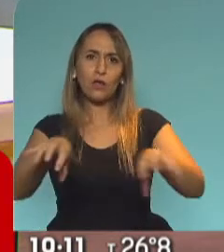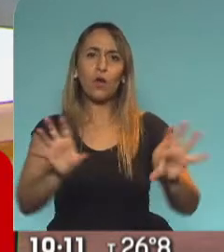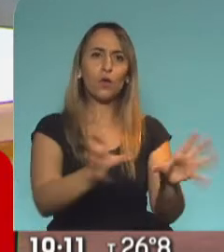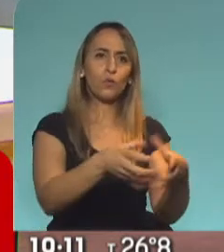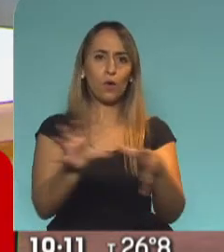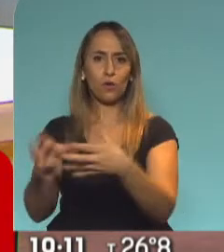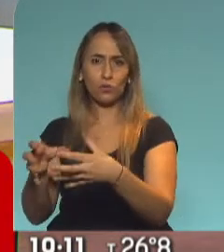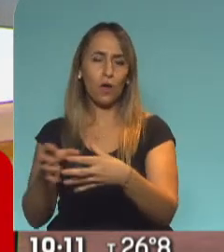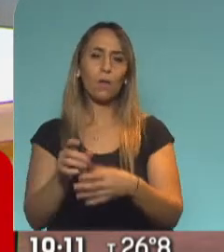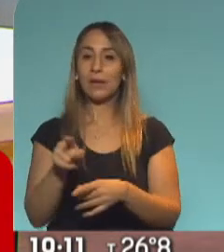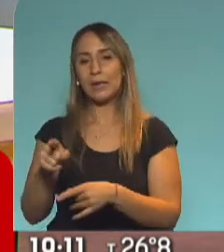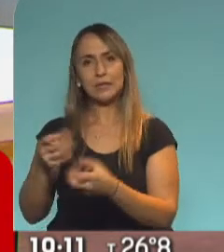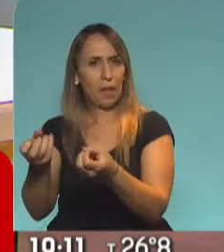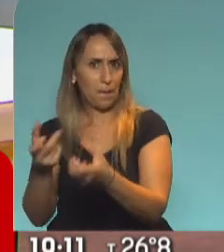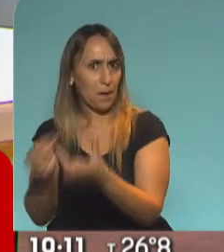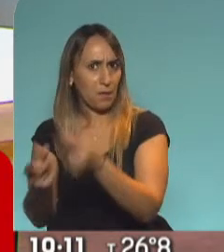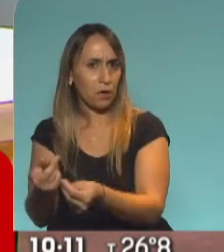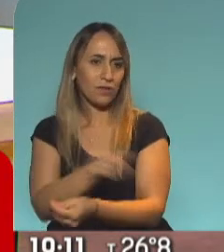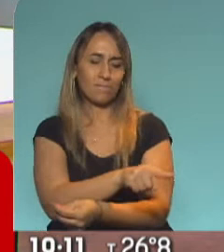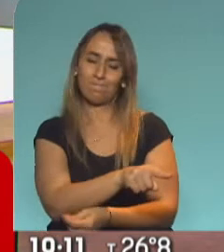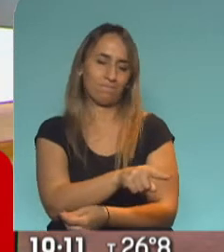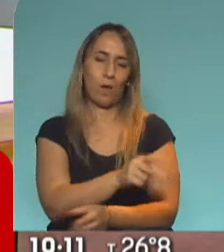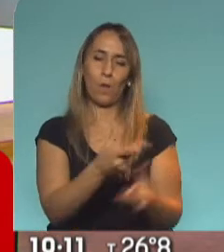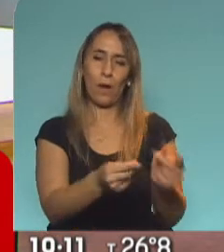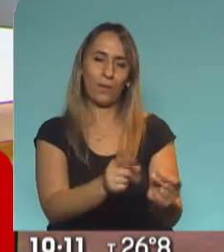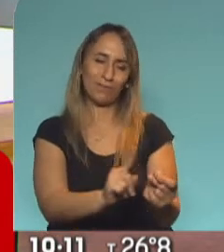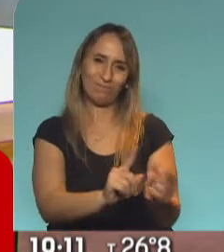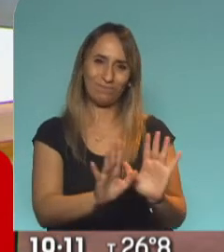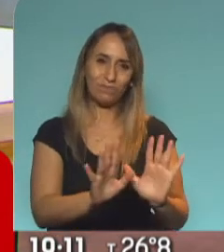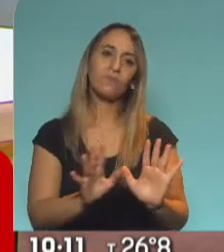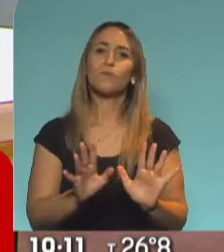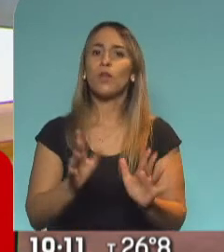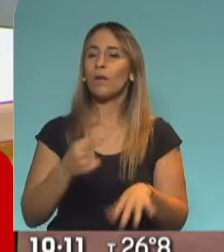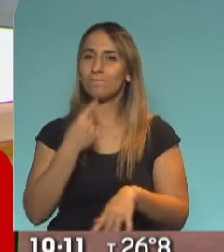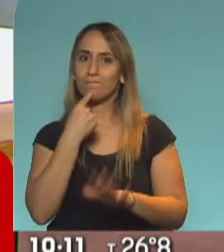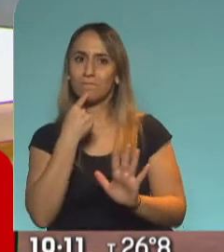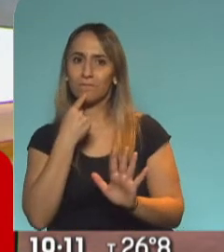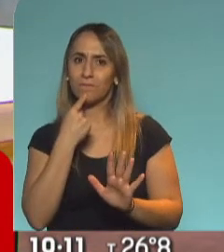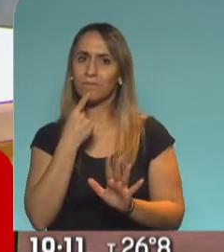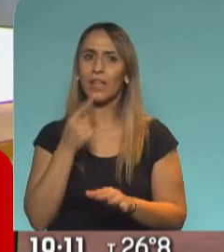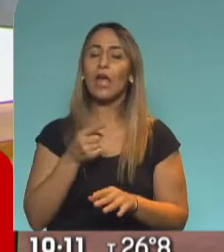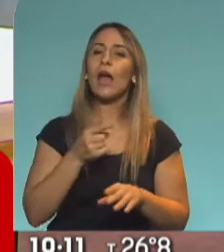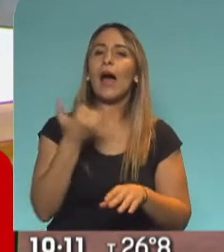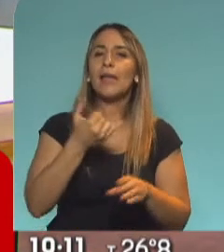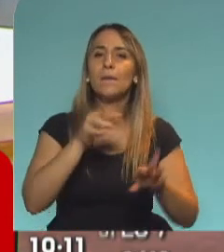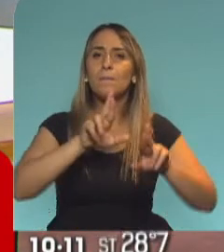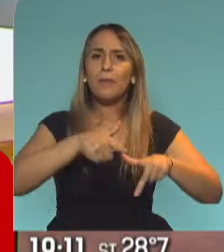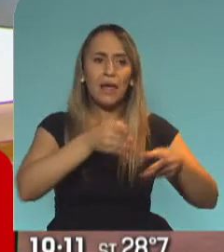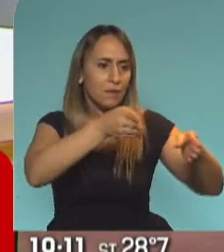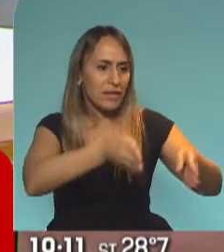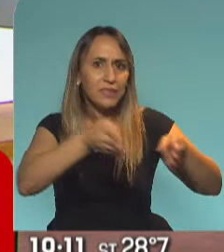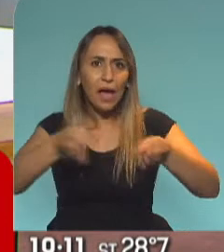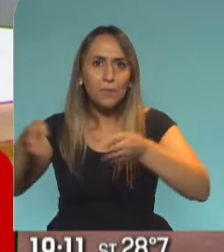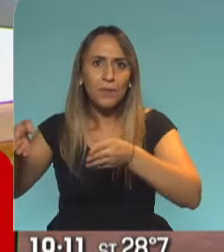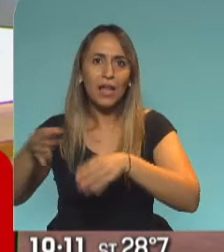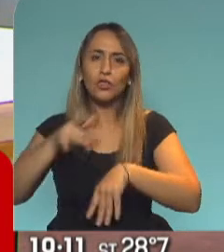se determinó en qué momento cronológico entraban en el escalón de importancia a la hora de vacunarse este personal estratégico, porque